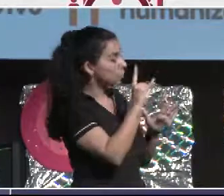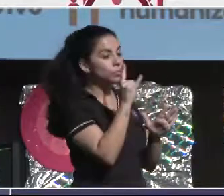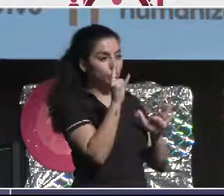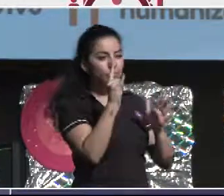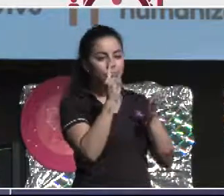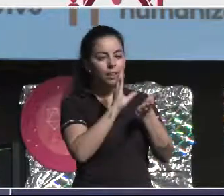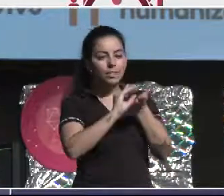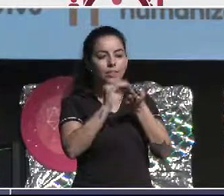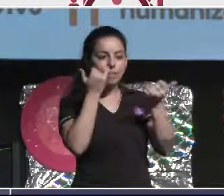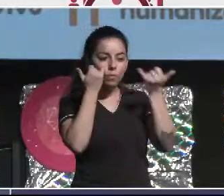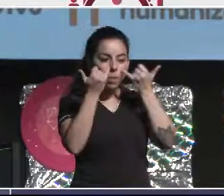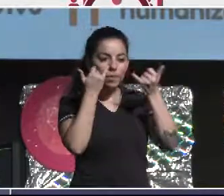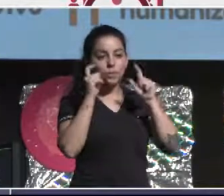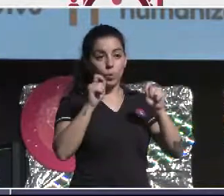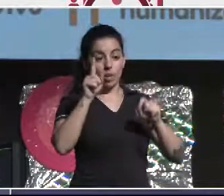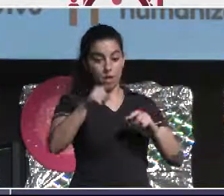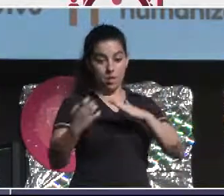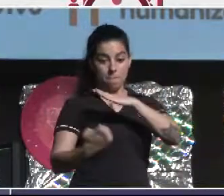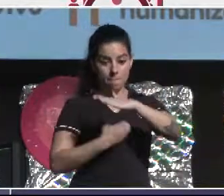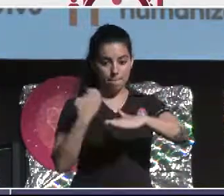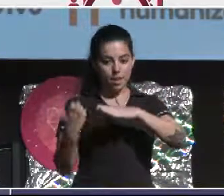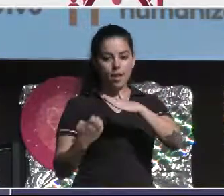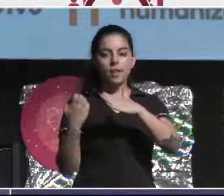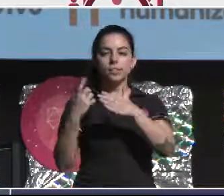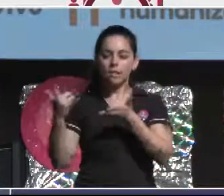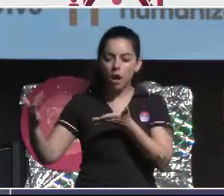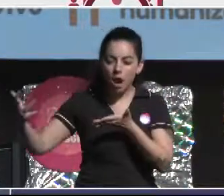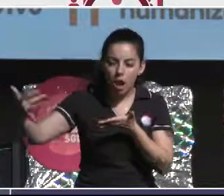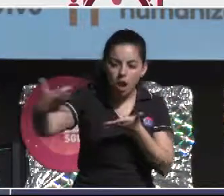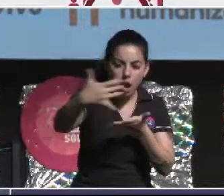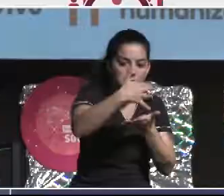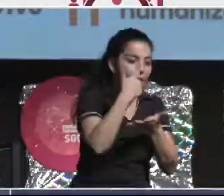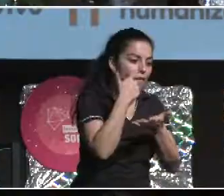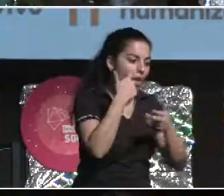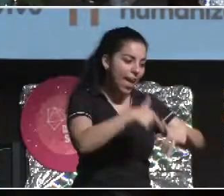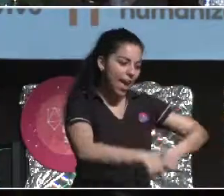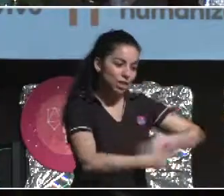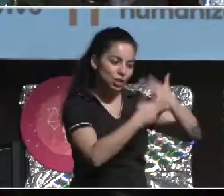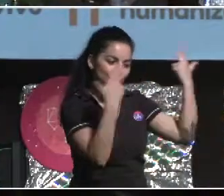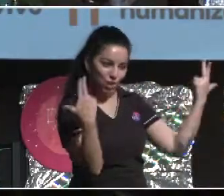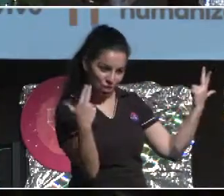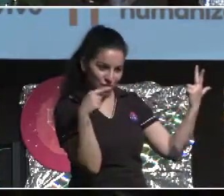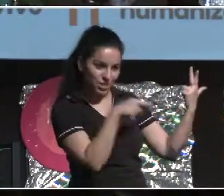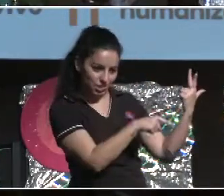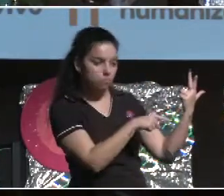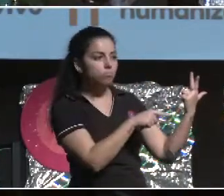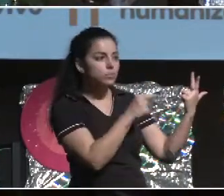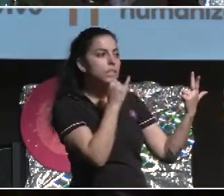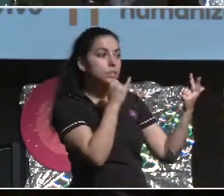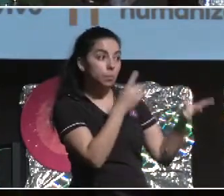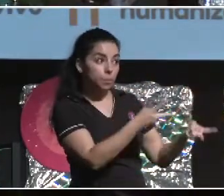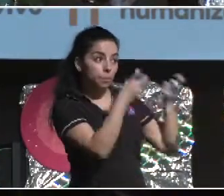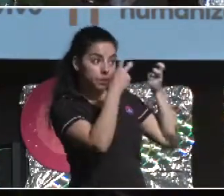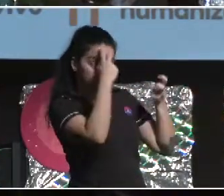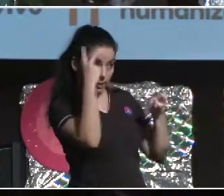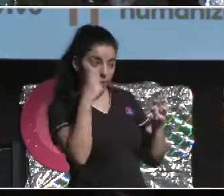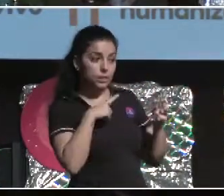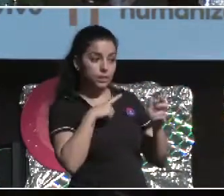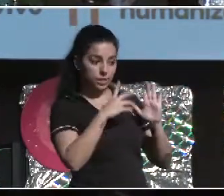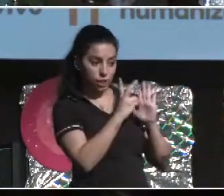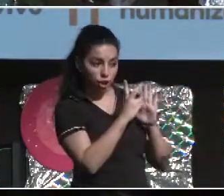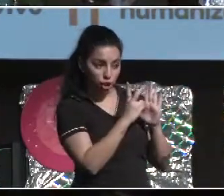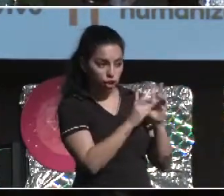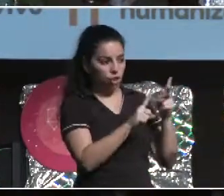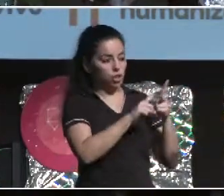las empresas están mapeando su nivel étnico. Aquí vemos, por ejemplo, si tienen personas que son indígenas, que